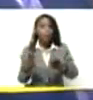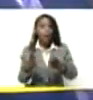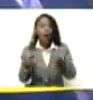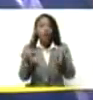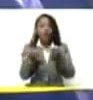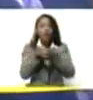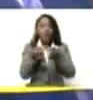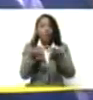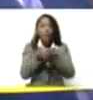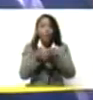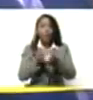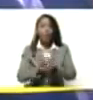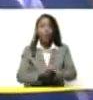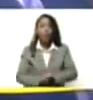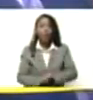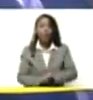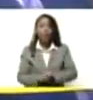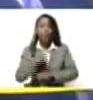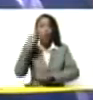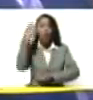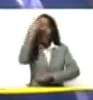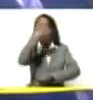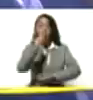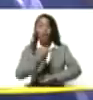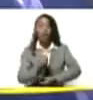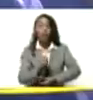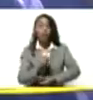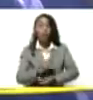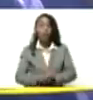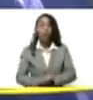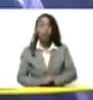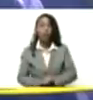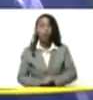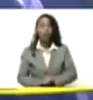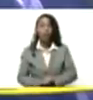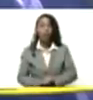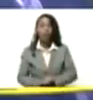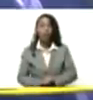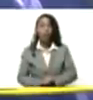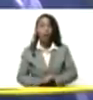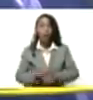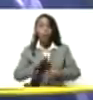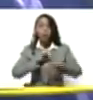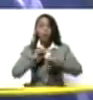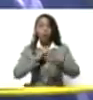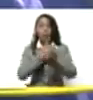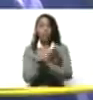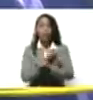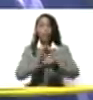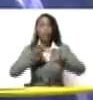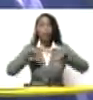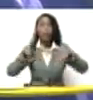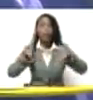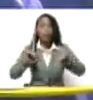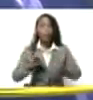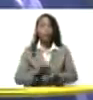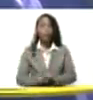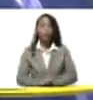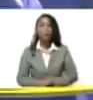los planes alimentarios nacionales ministro de alimentación